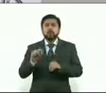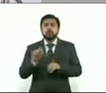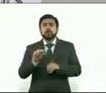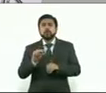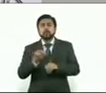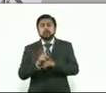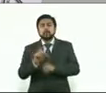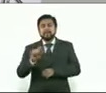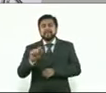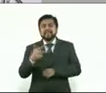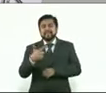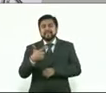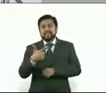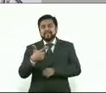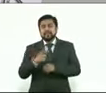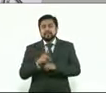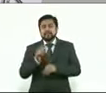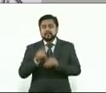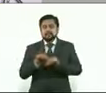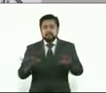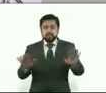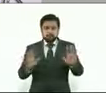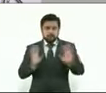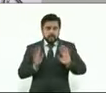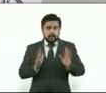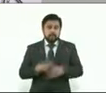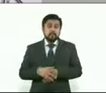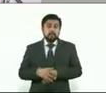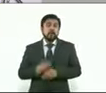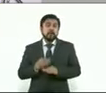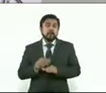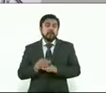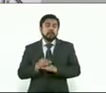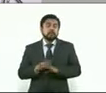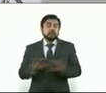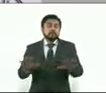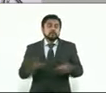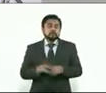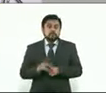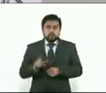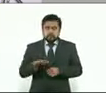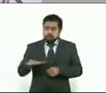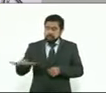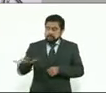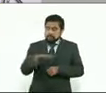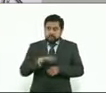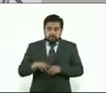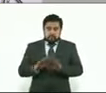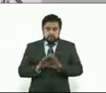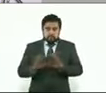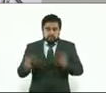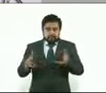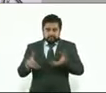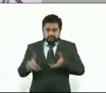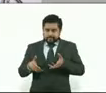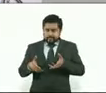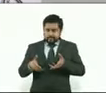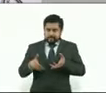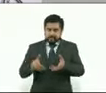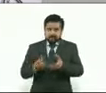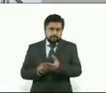ya. Correcto, ya... Ya digamos que superando la zona de Tiers. Sí, es Tiers, sí.